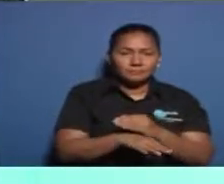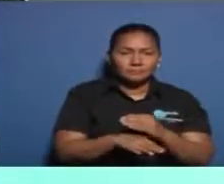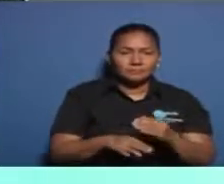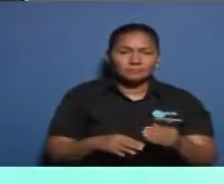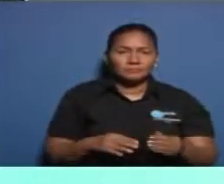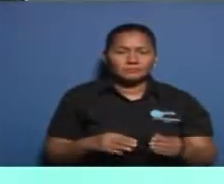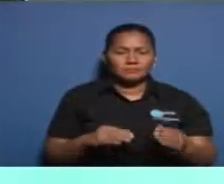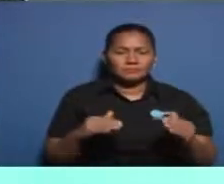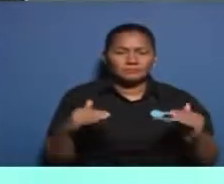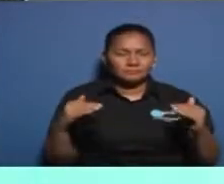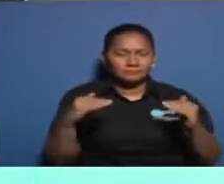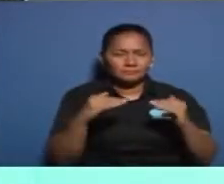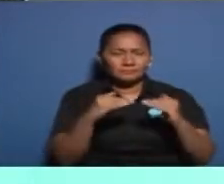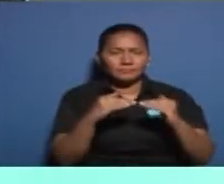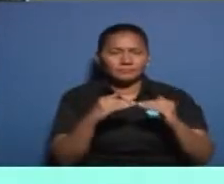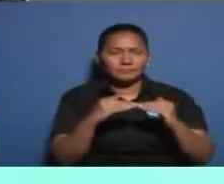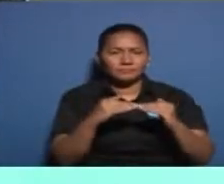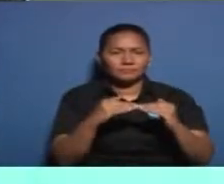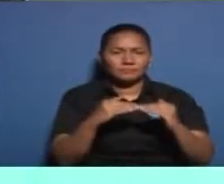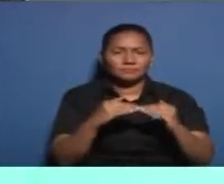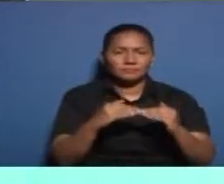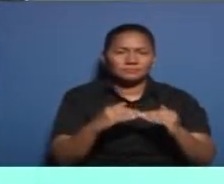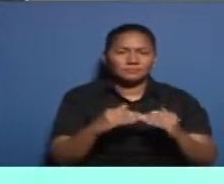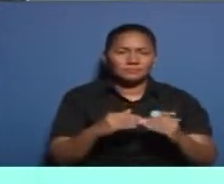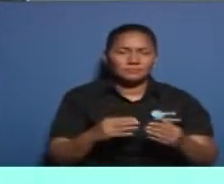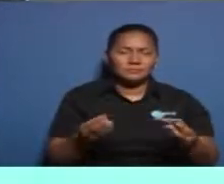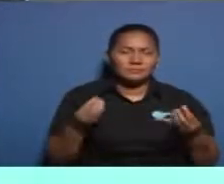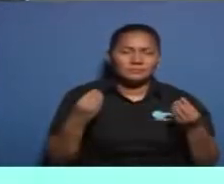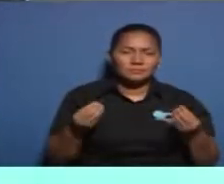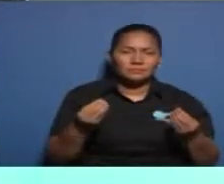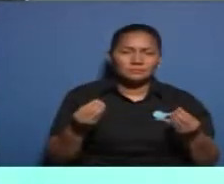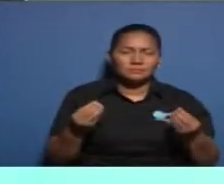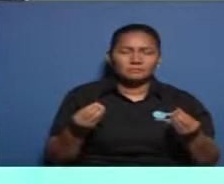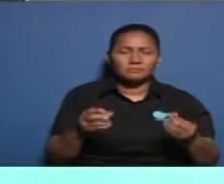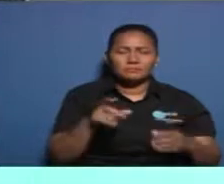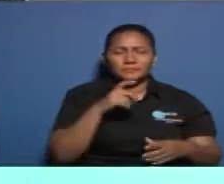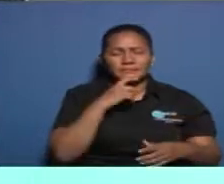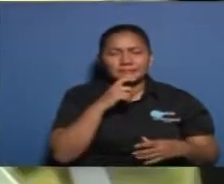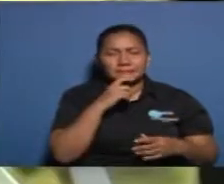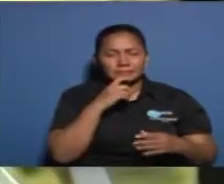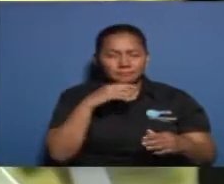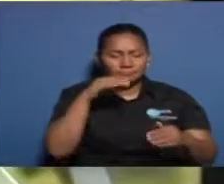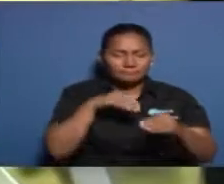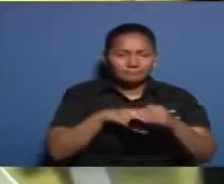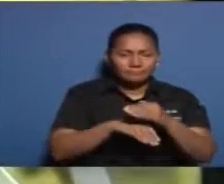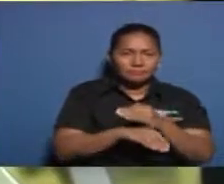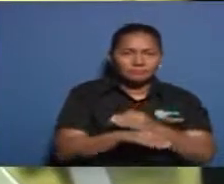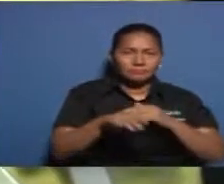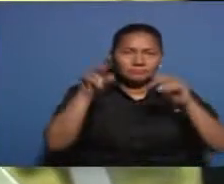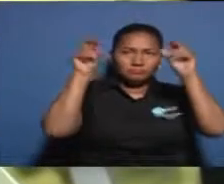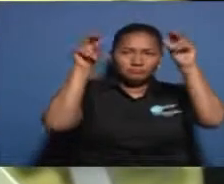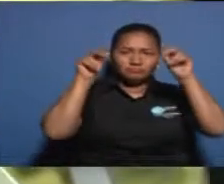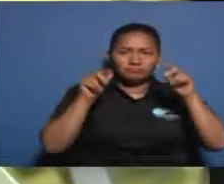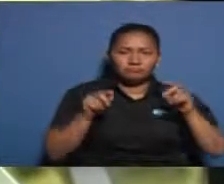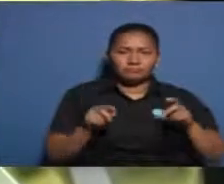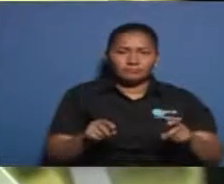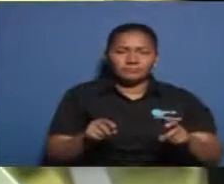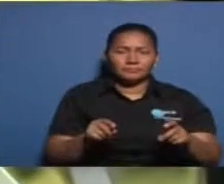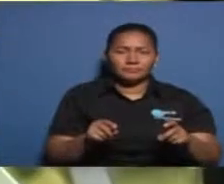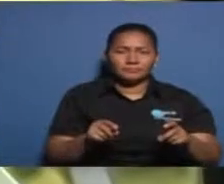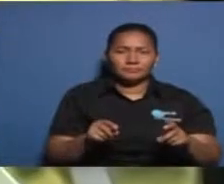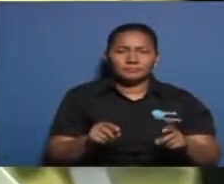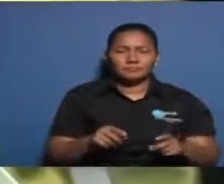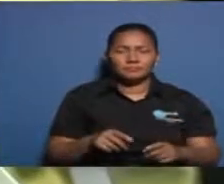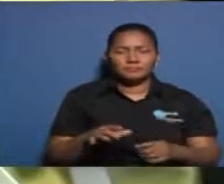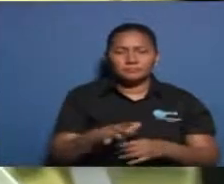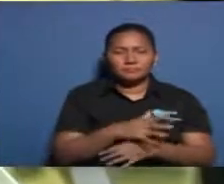restringida tienen mayores dificultades para poder acceder a educación pero gracias ahora pero voy al fenómeno el hecho de que tú tengas